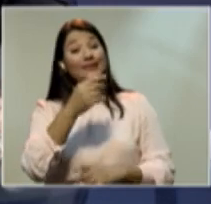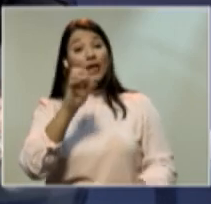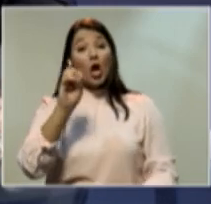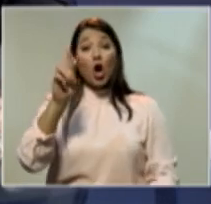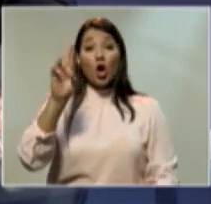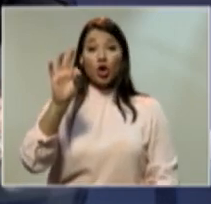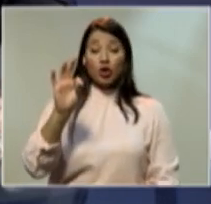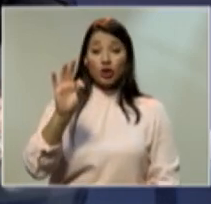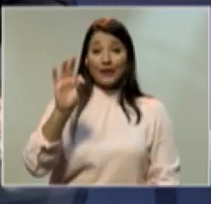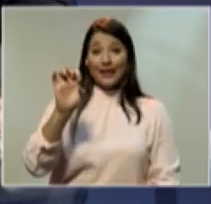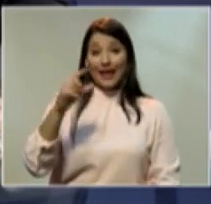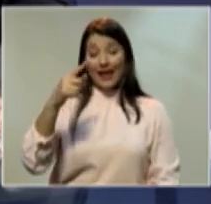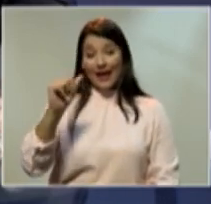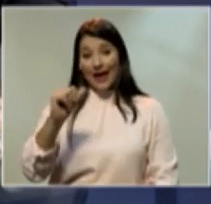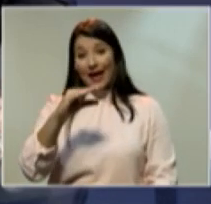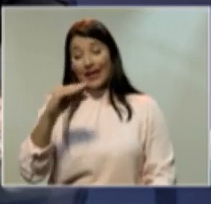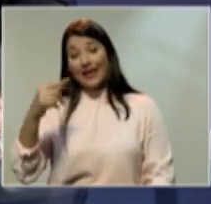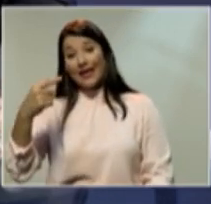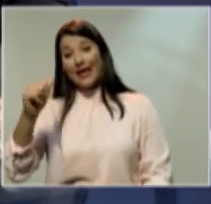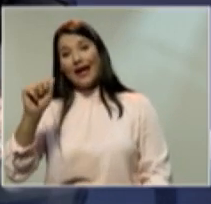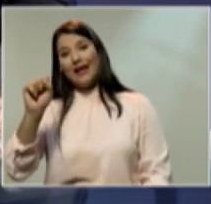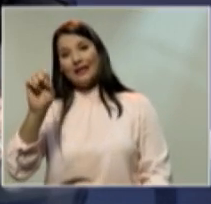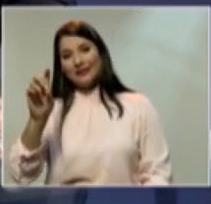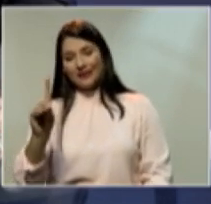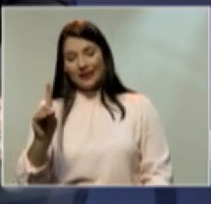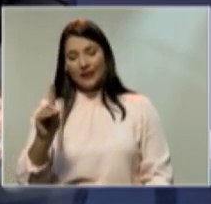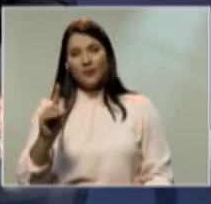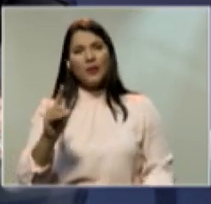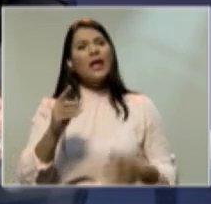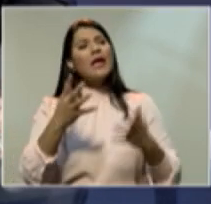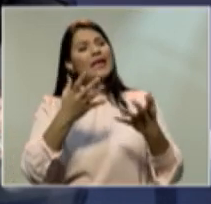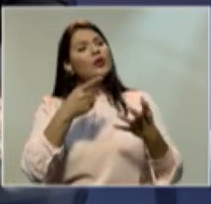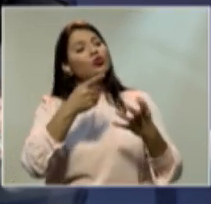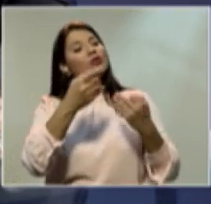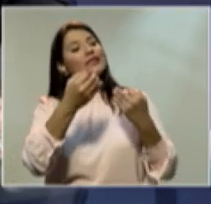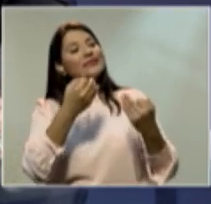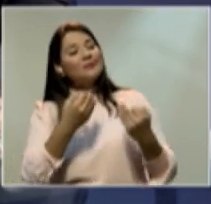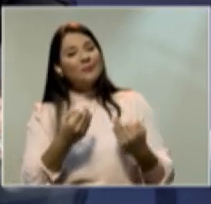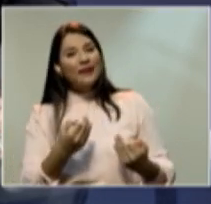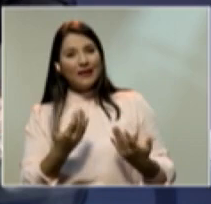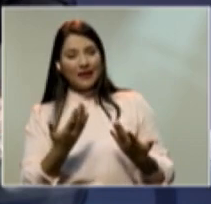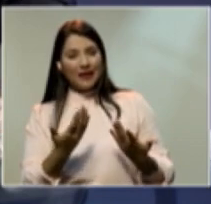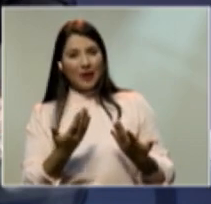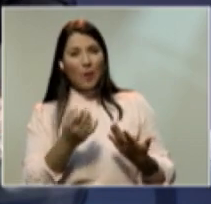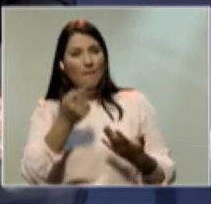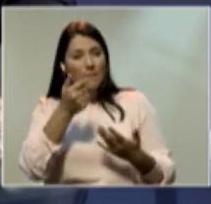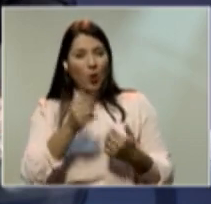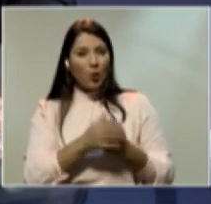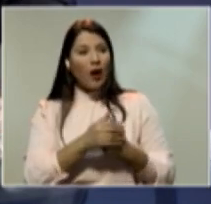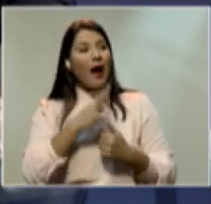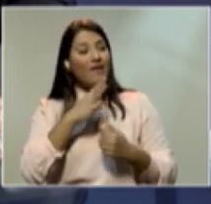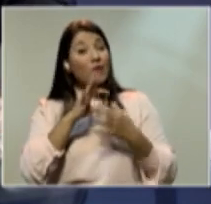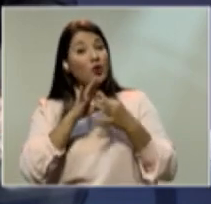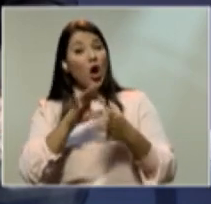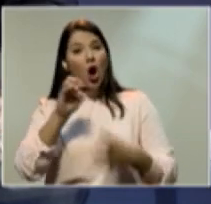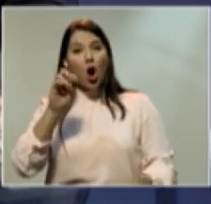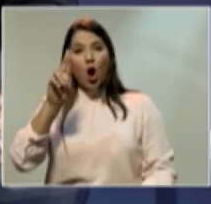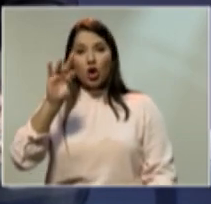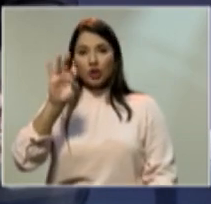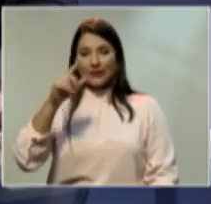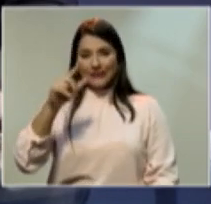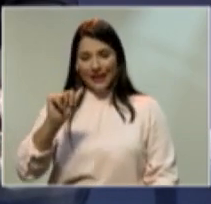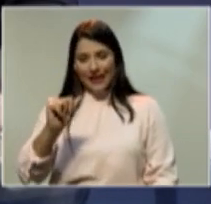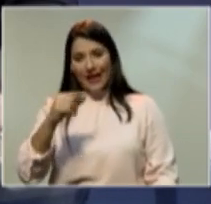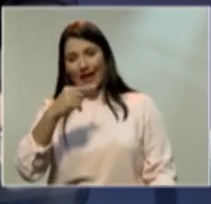al término de élites. Entonces le voy a pedir que nos explique, que nos ilustre un poco. Hablemos de Ortega y Gasset,